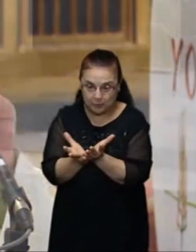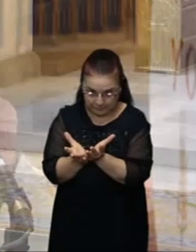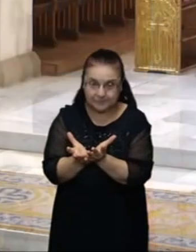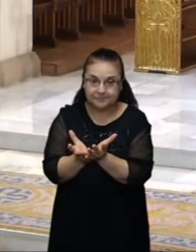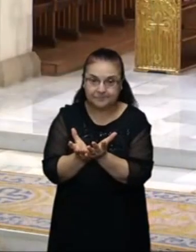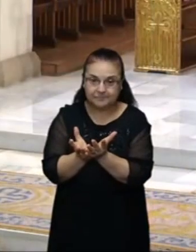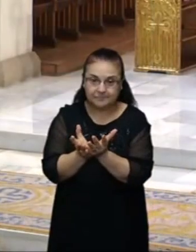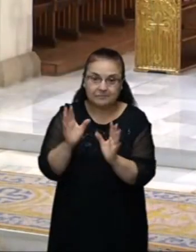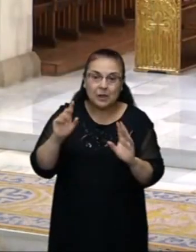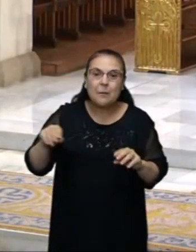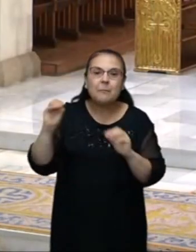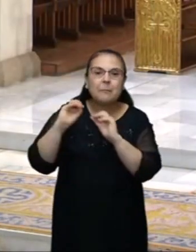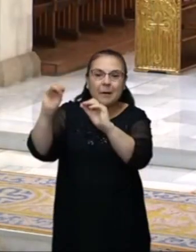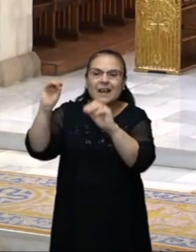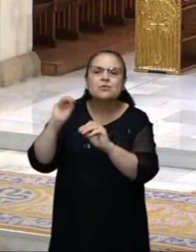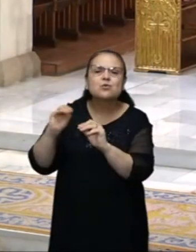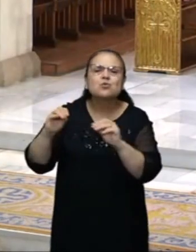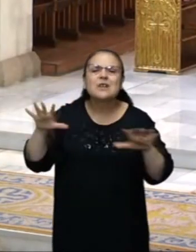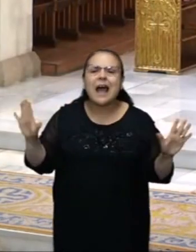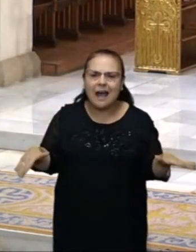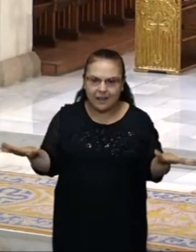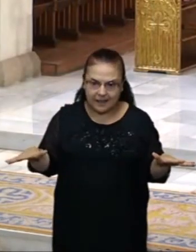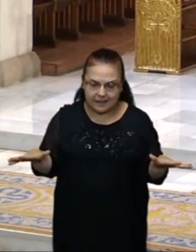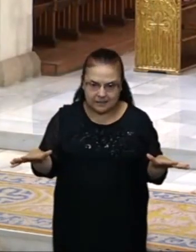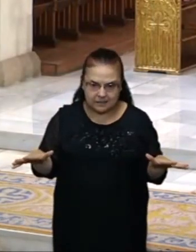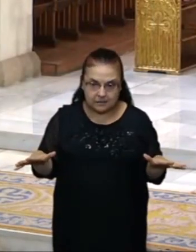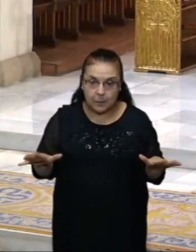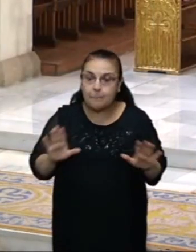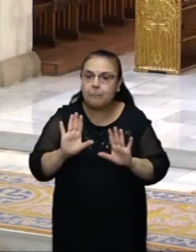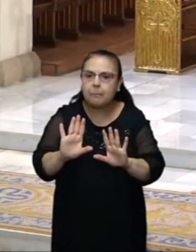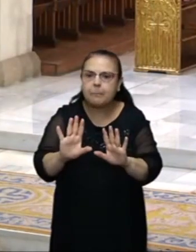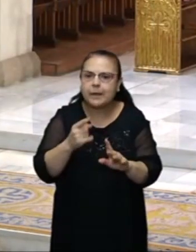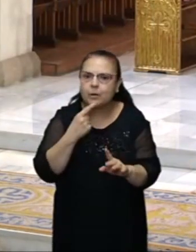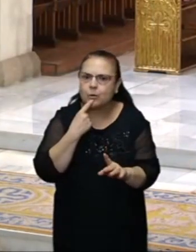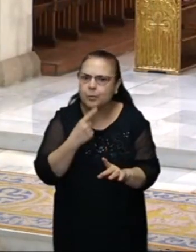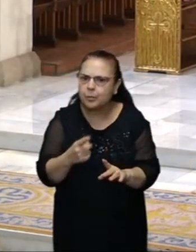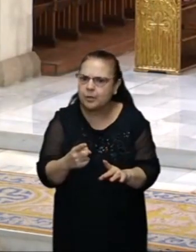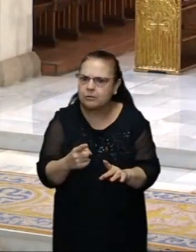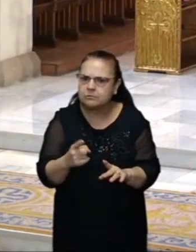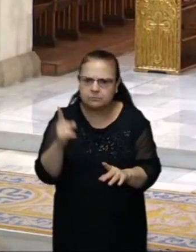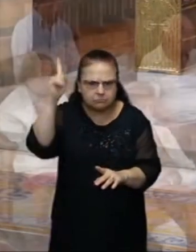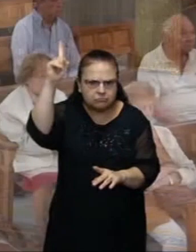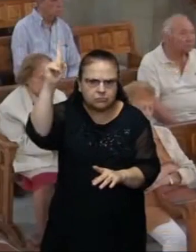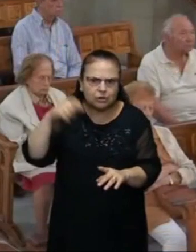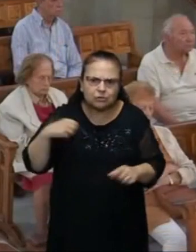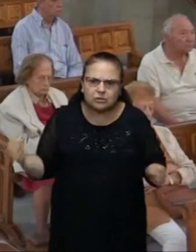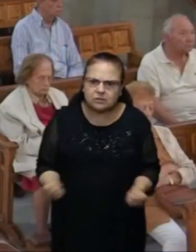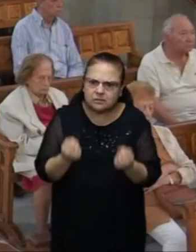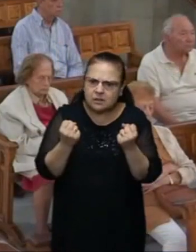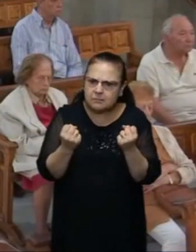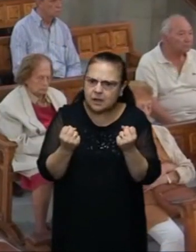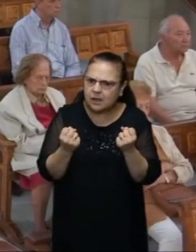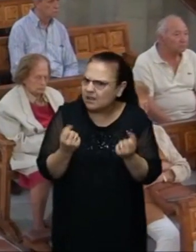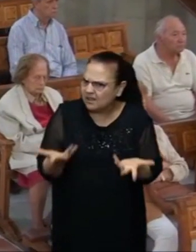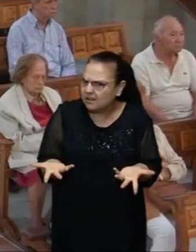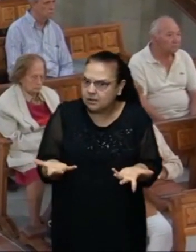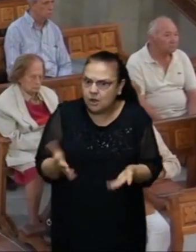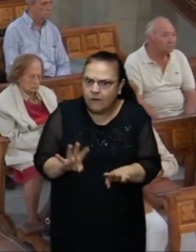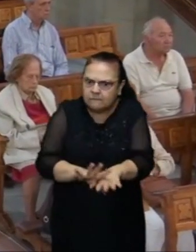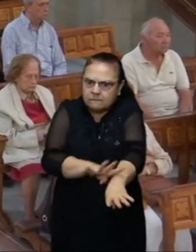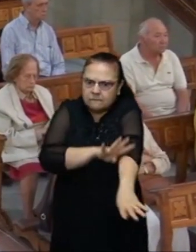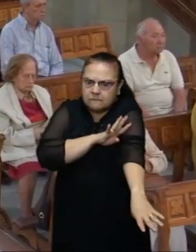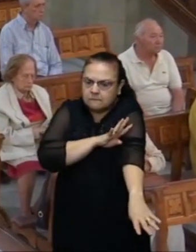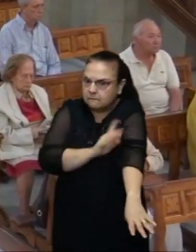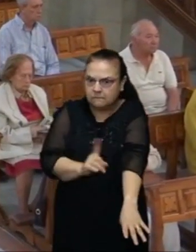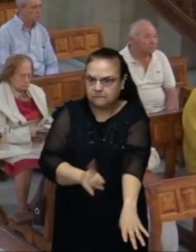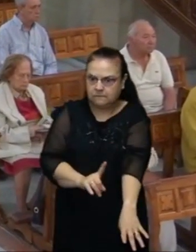para el diablo y sus ángeles, no era para ti. Pero Dios que te creó sin ti no te salvará sin ti. ¿Qué pasa? Hay que ponerse los pelos de punta, no,